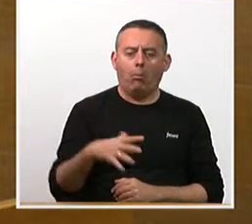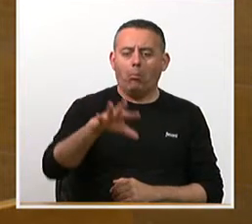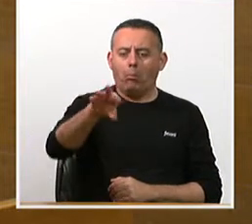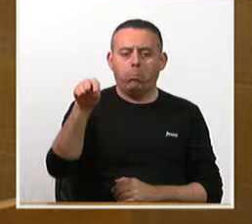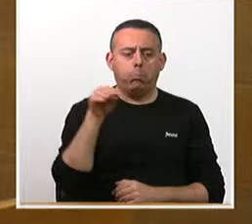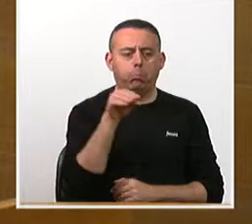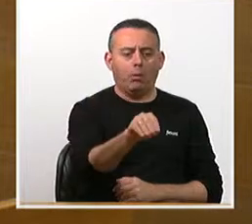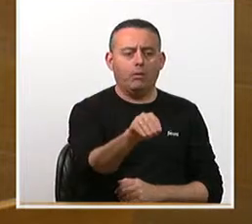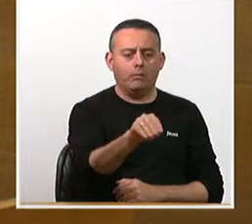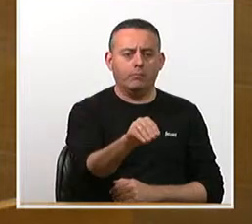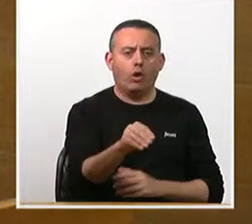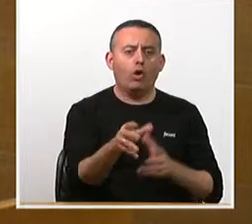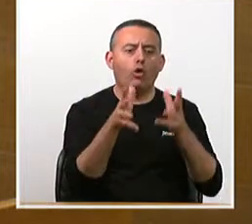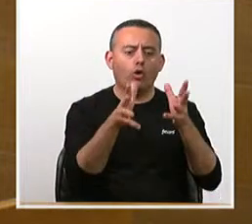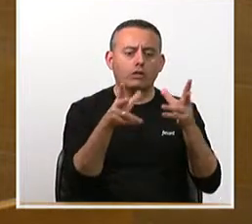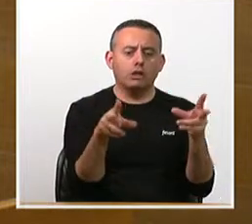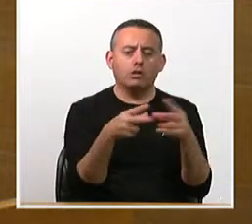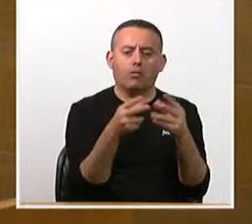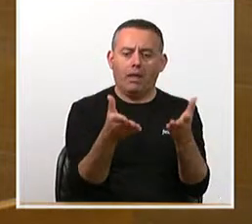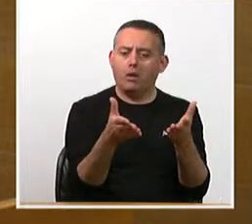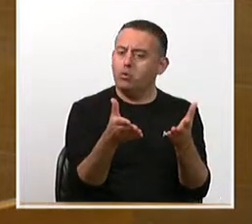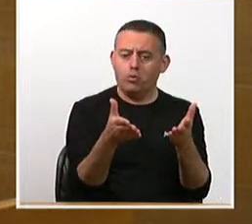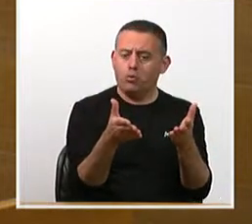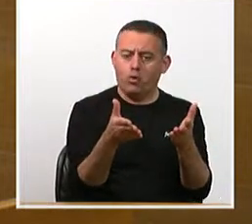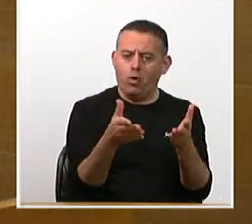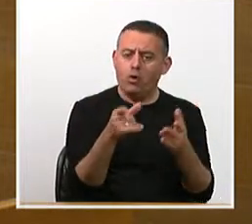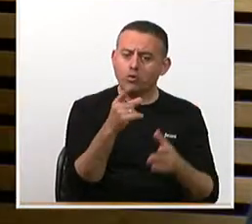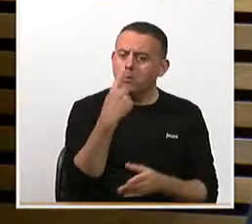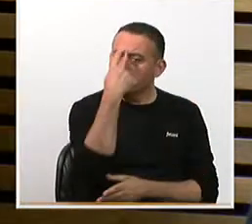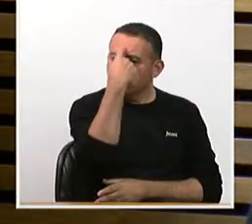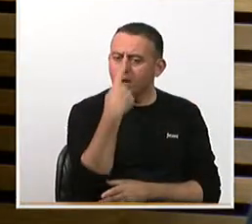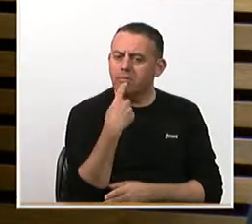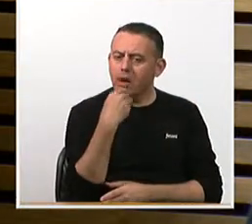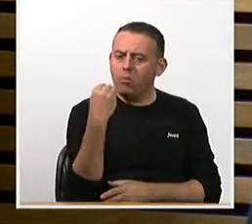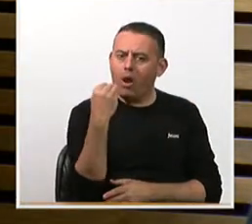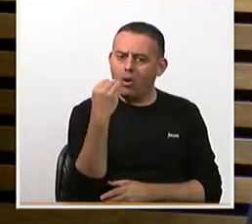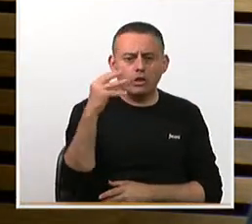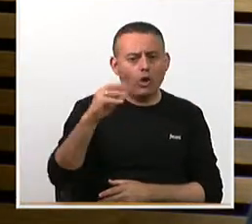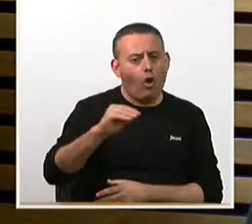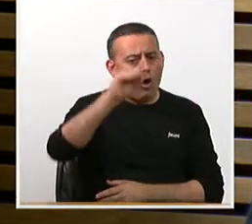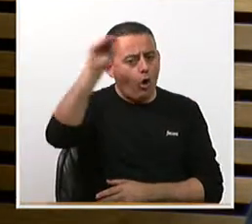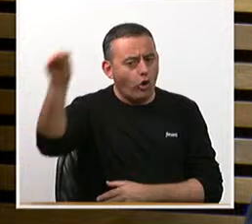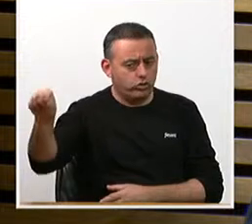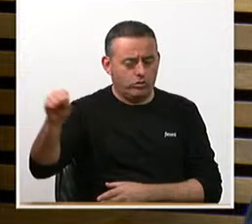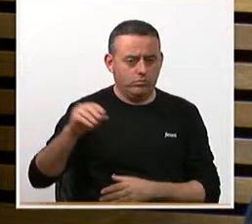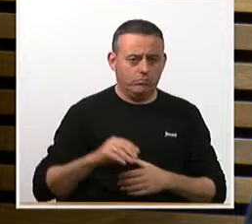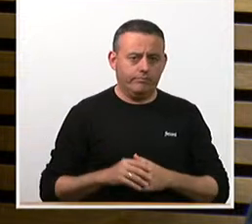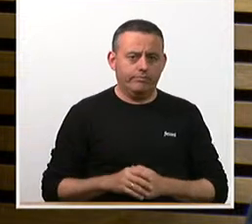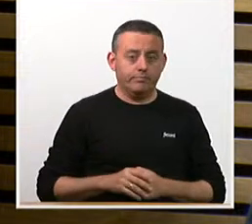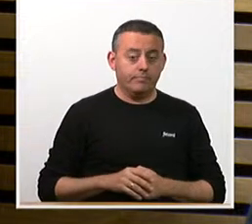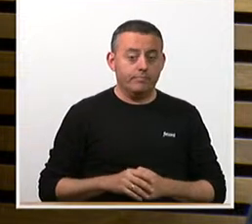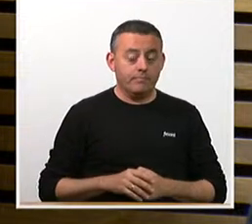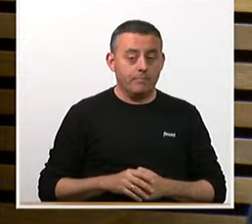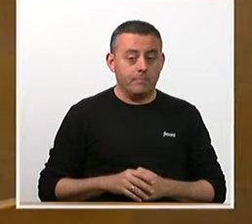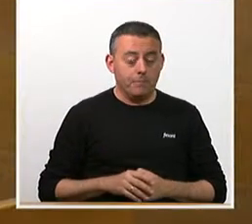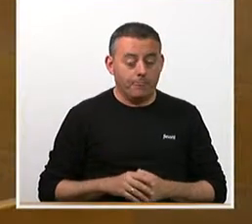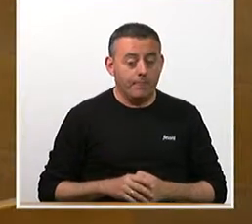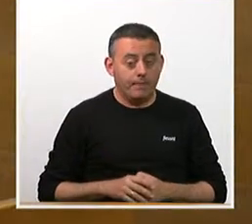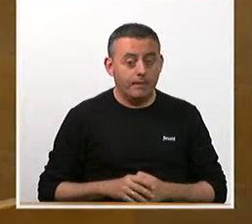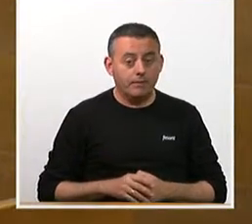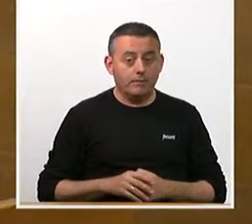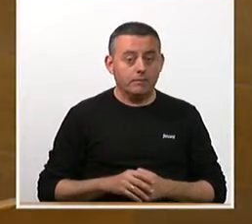debió haber estado por su perfil académico por su perfil académico por su perfil académico que